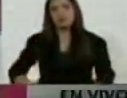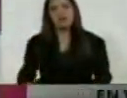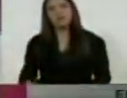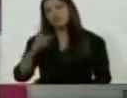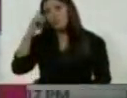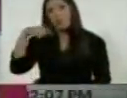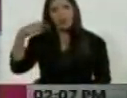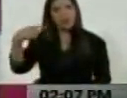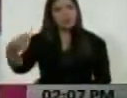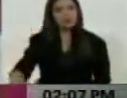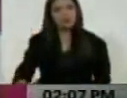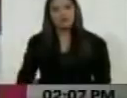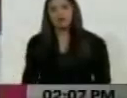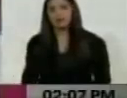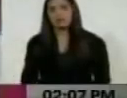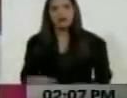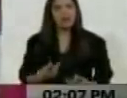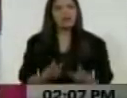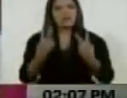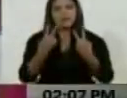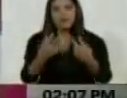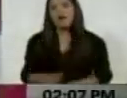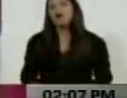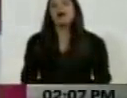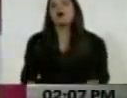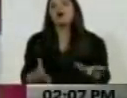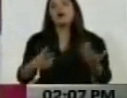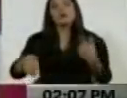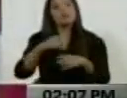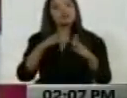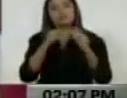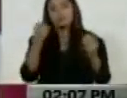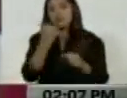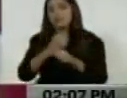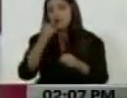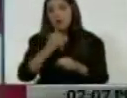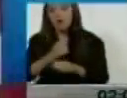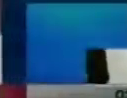días, en la vida comunitaria, en la vida del trabajo,